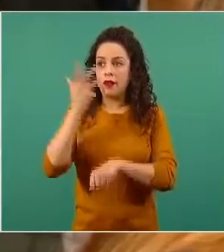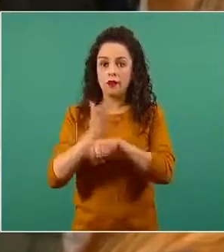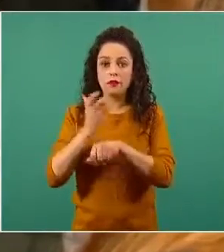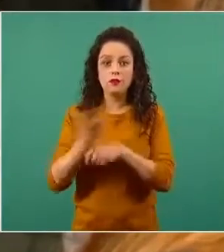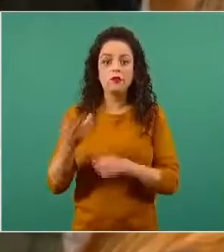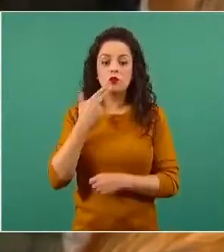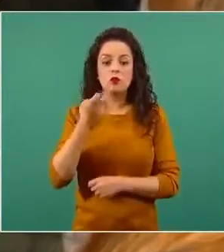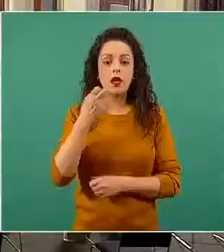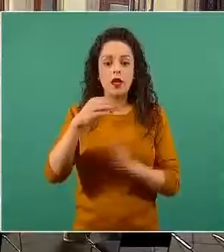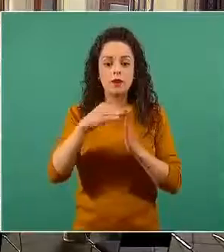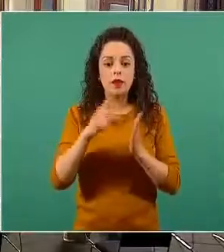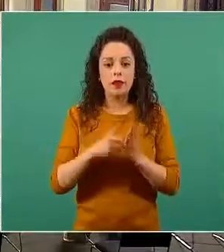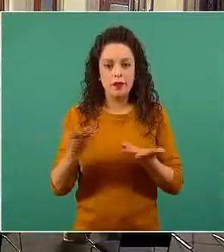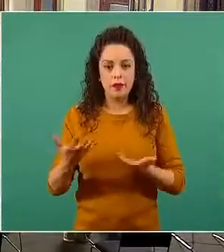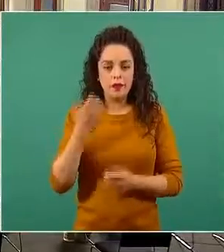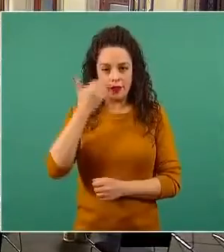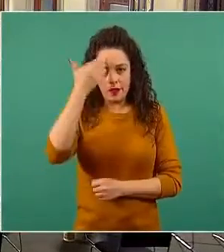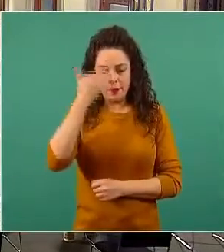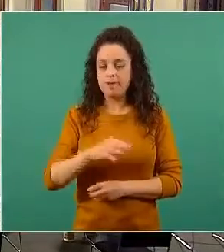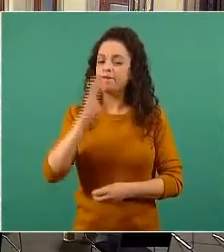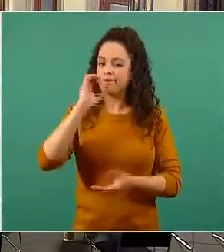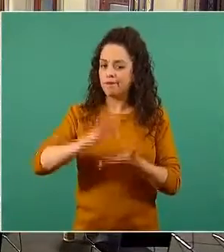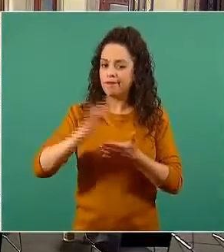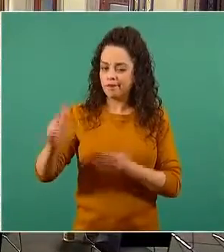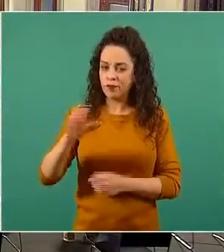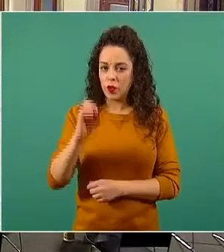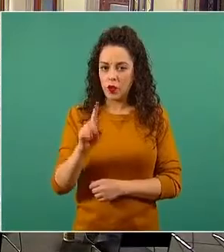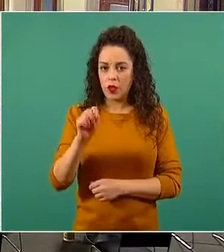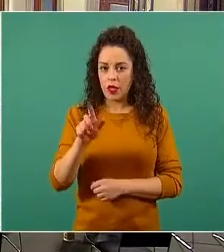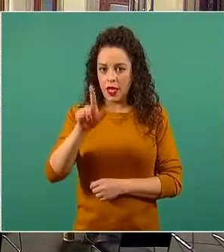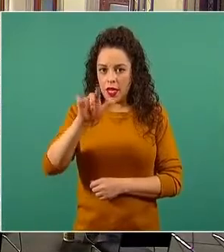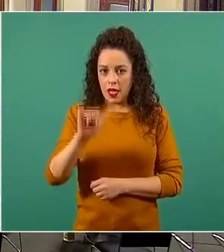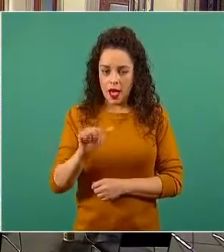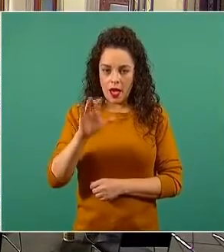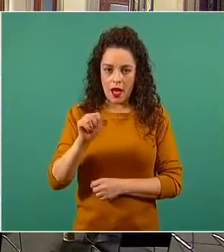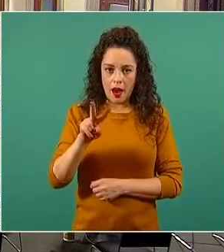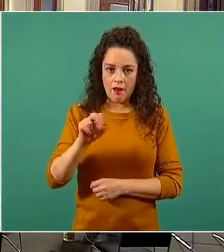Gracias. Muchas gracias, Otilia Carvajal, del Diario La Razón.